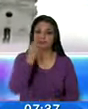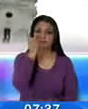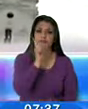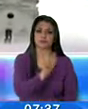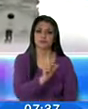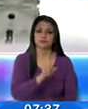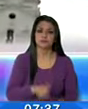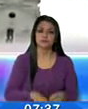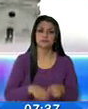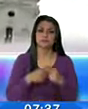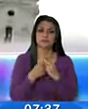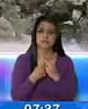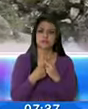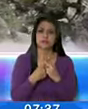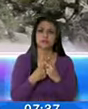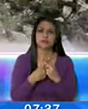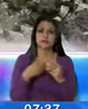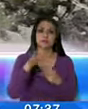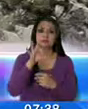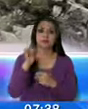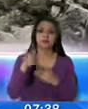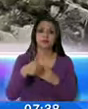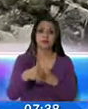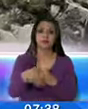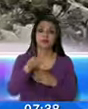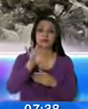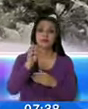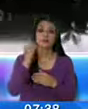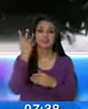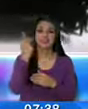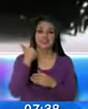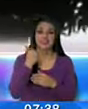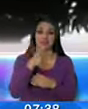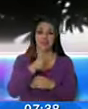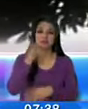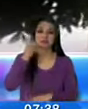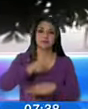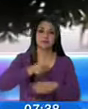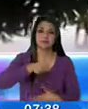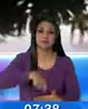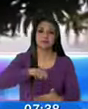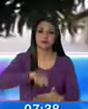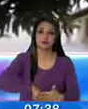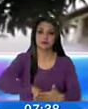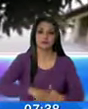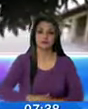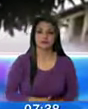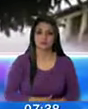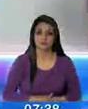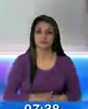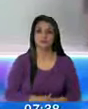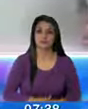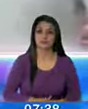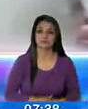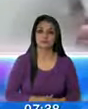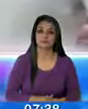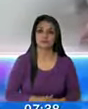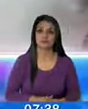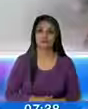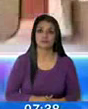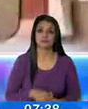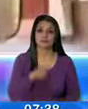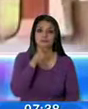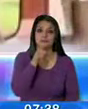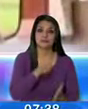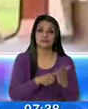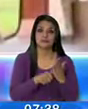en vigencia dentro de 90 días a partir de la publicación del decreto del mismo. La ejecución estará a cargo del